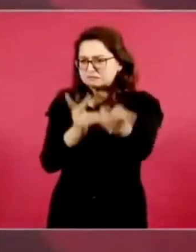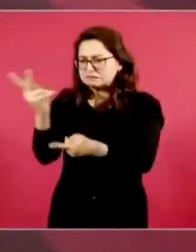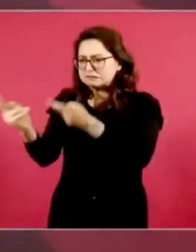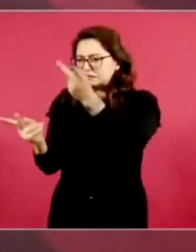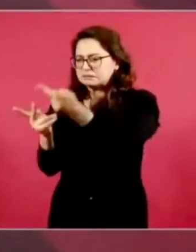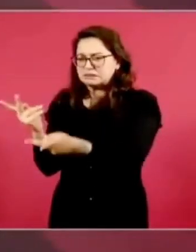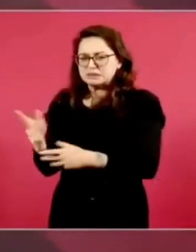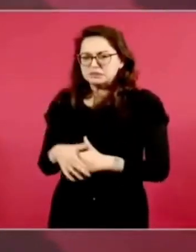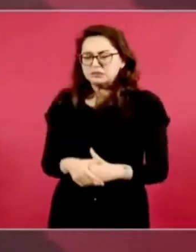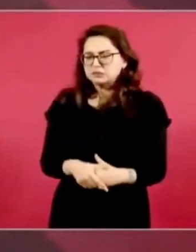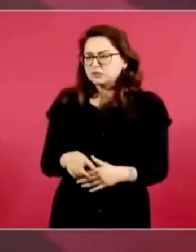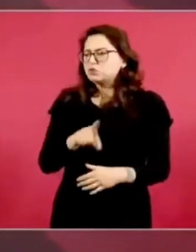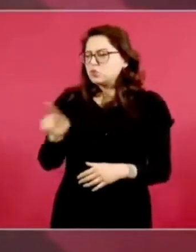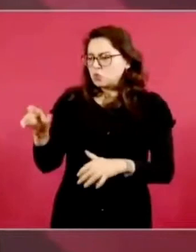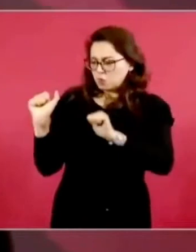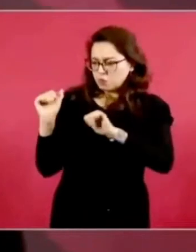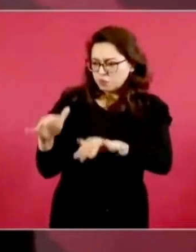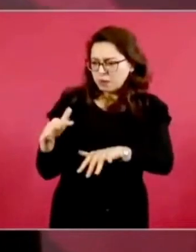Nunca imaginé